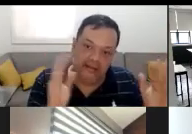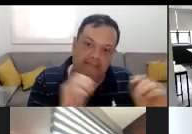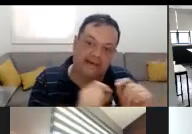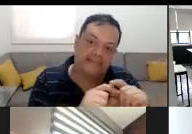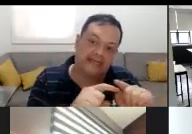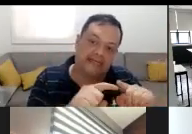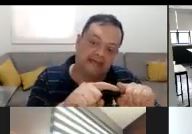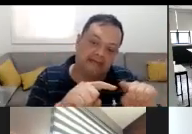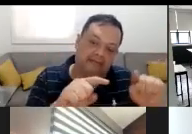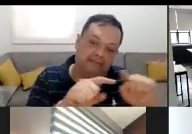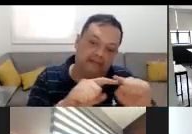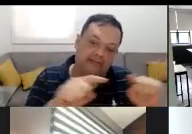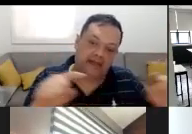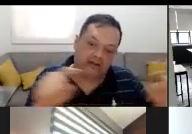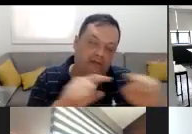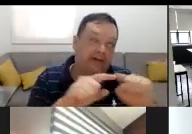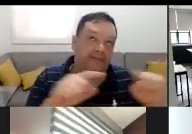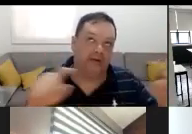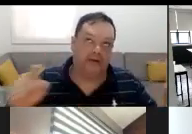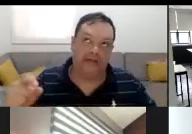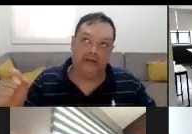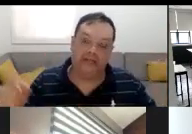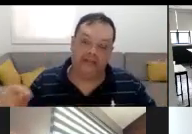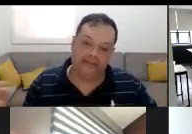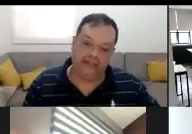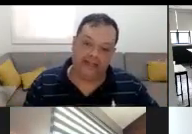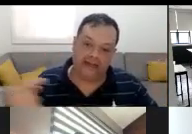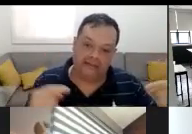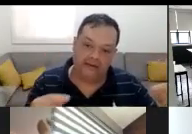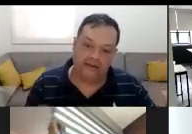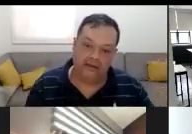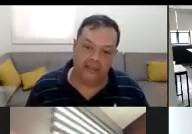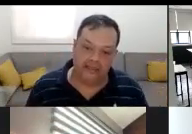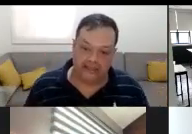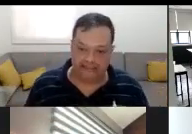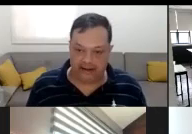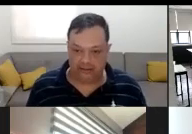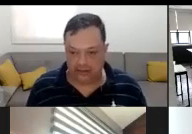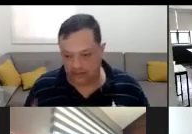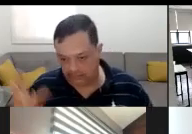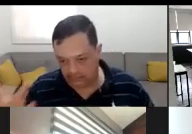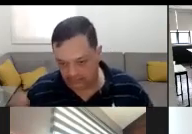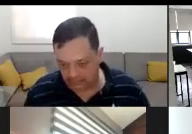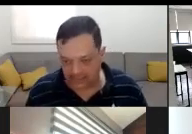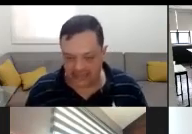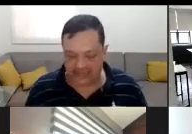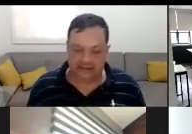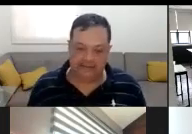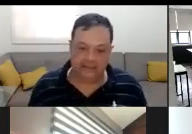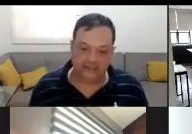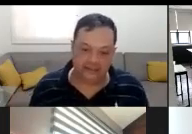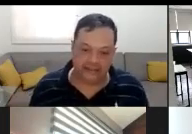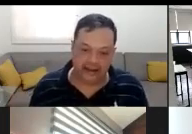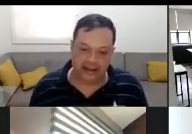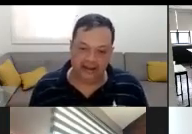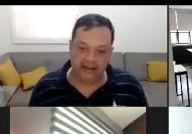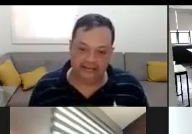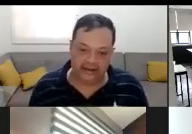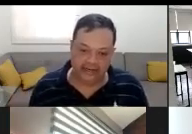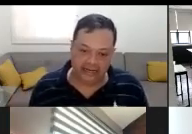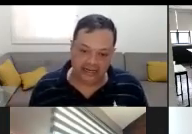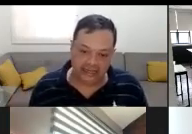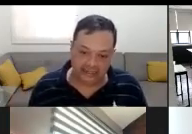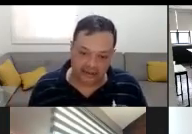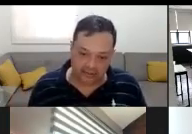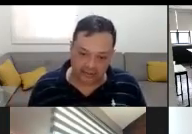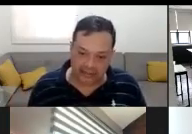volumen, vas a hacer más largo, más prolongado el tiempo de intercambio de temperatura, que ya sabemos que es una de